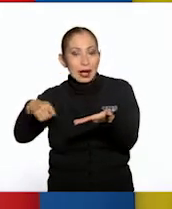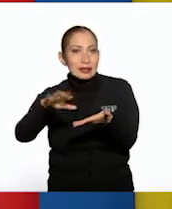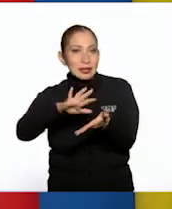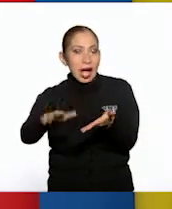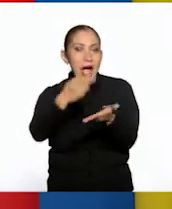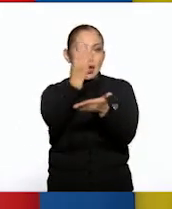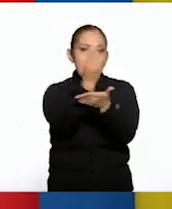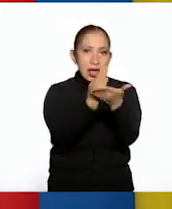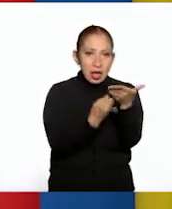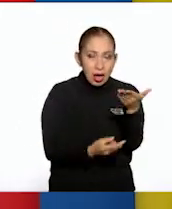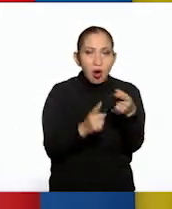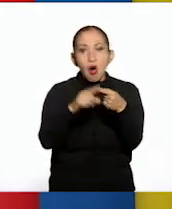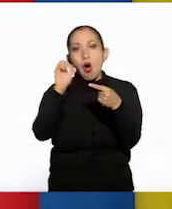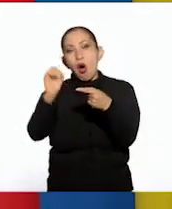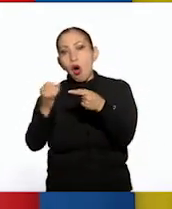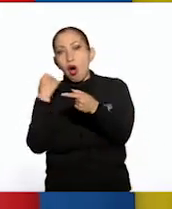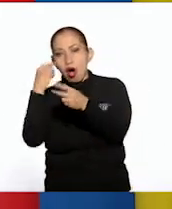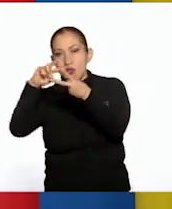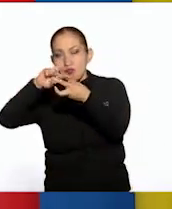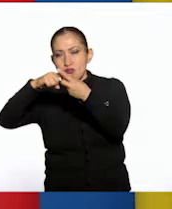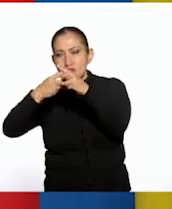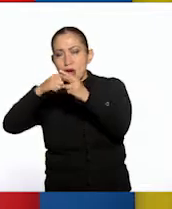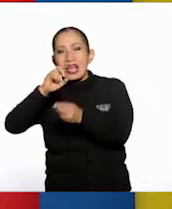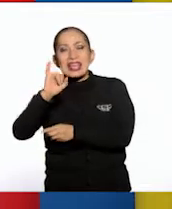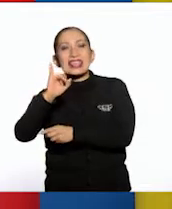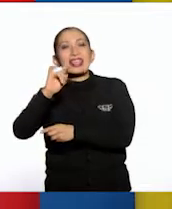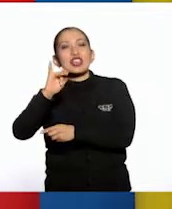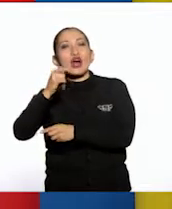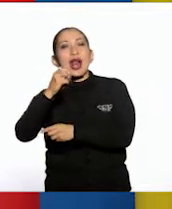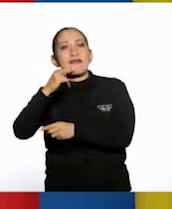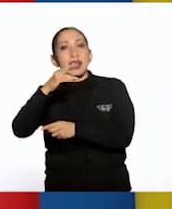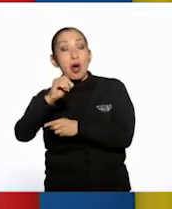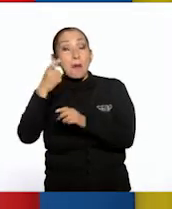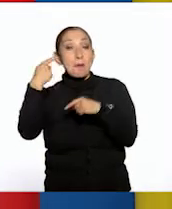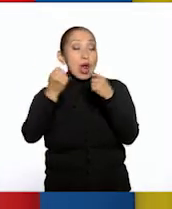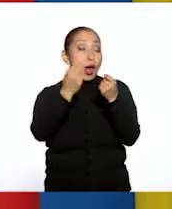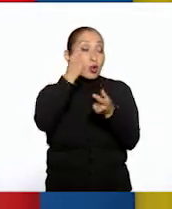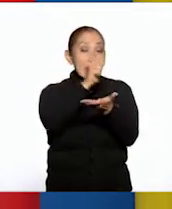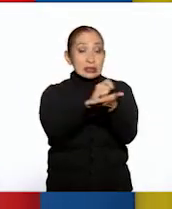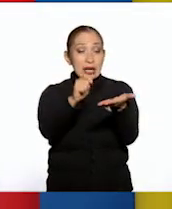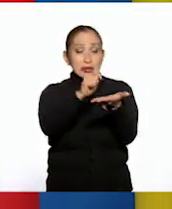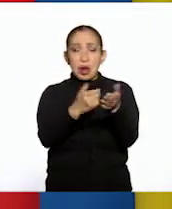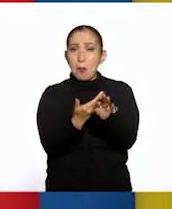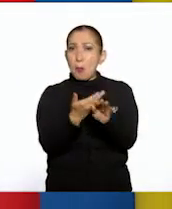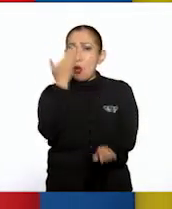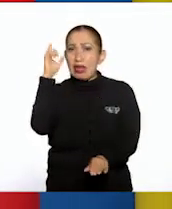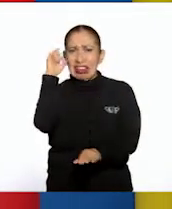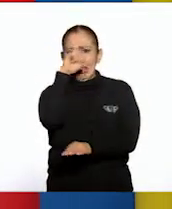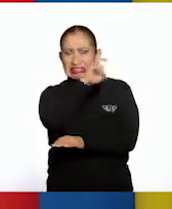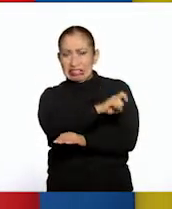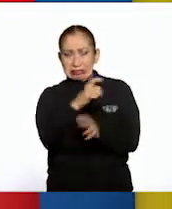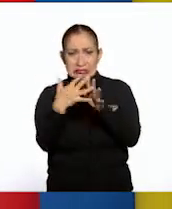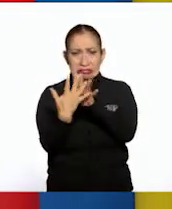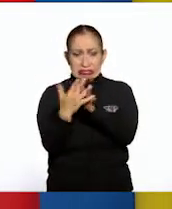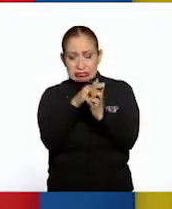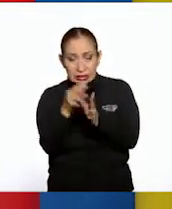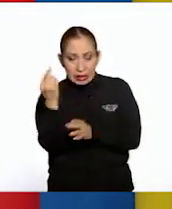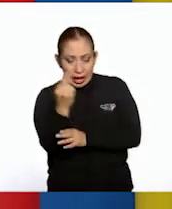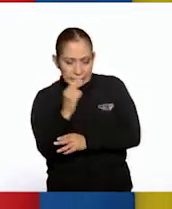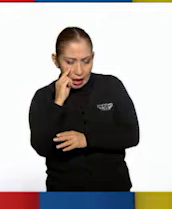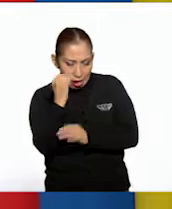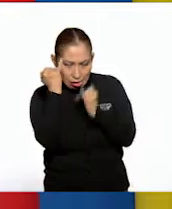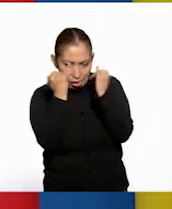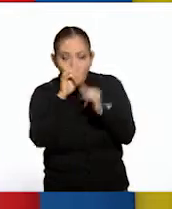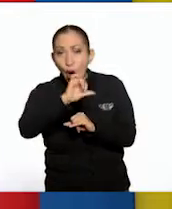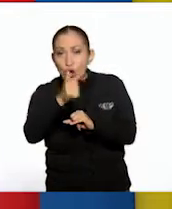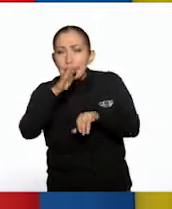fuera pictográfico o ideográfico. Pero algunos tipos de escritura eran muy complejos y era necesario